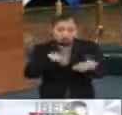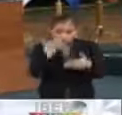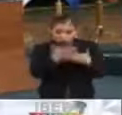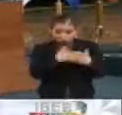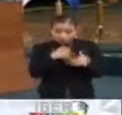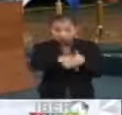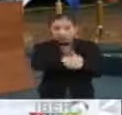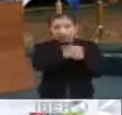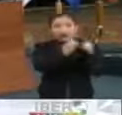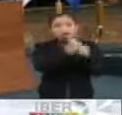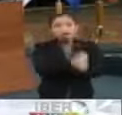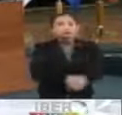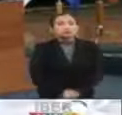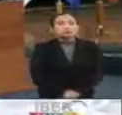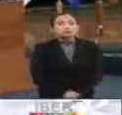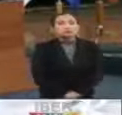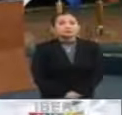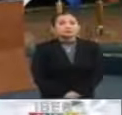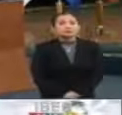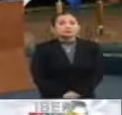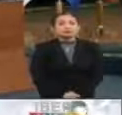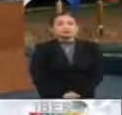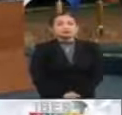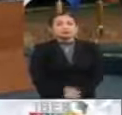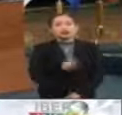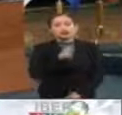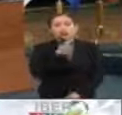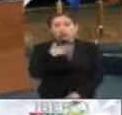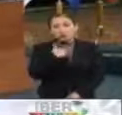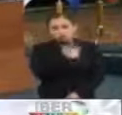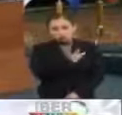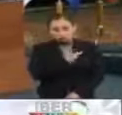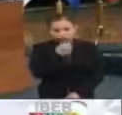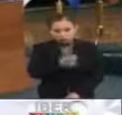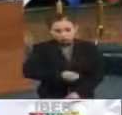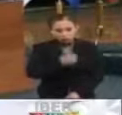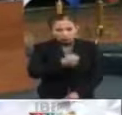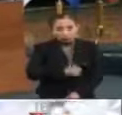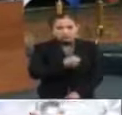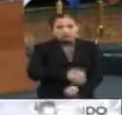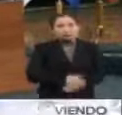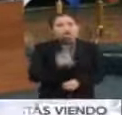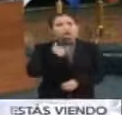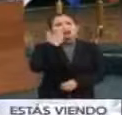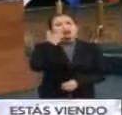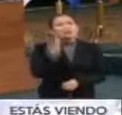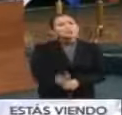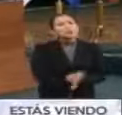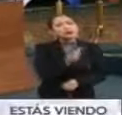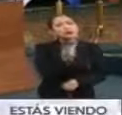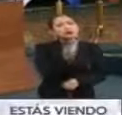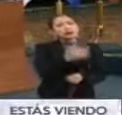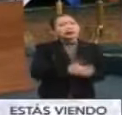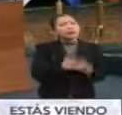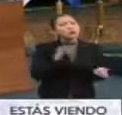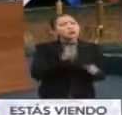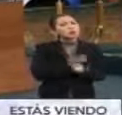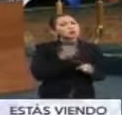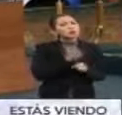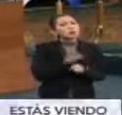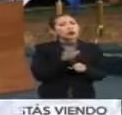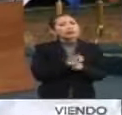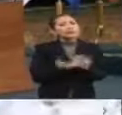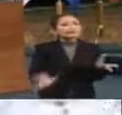para los próximos años, Omar. Claro. Doctor, me da muchísimo gusto saludarlo. Yo quisiera preguntarle cuáles